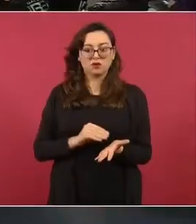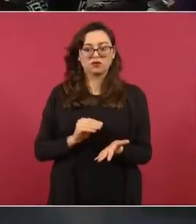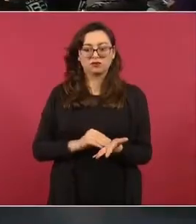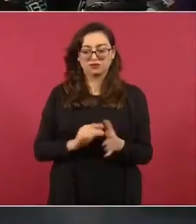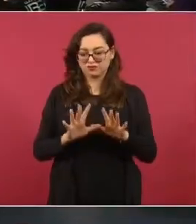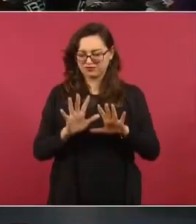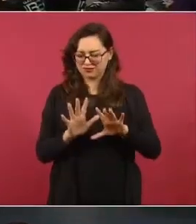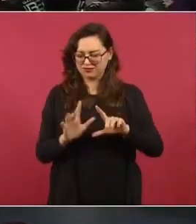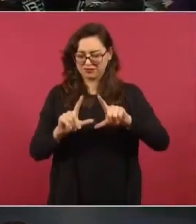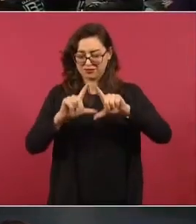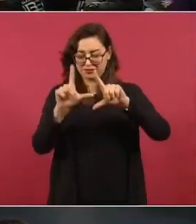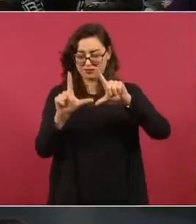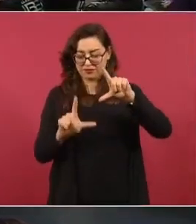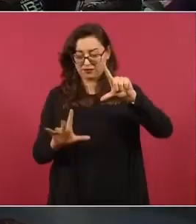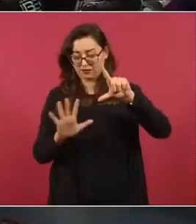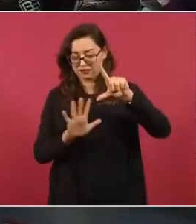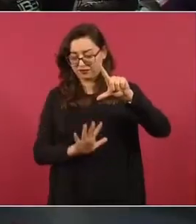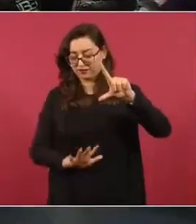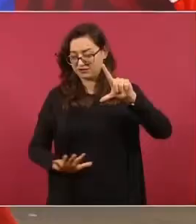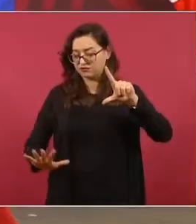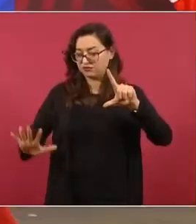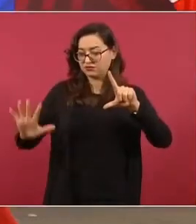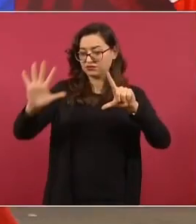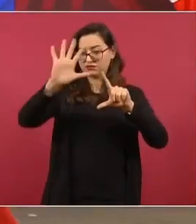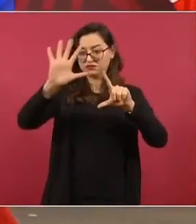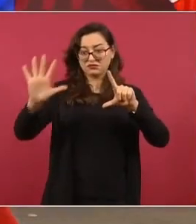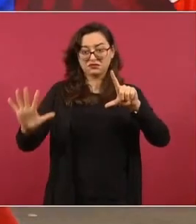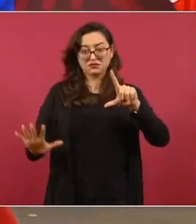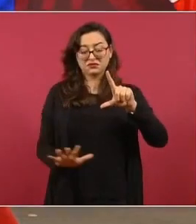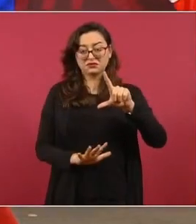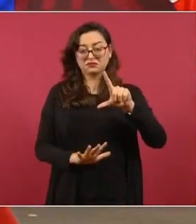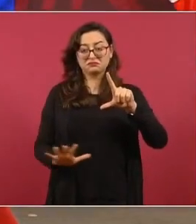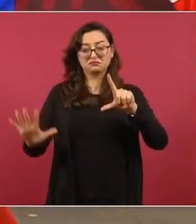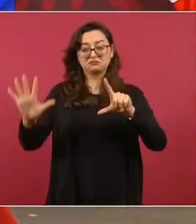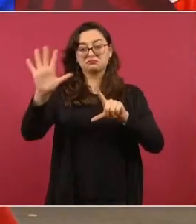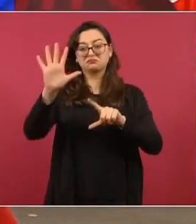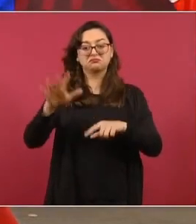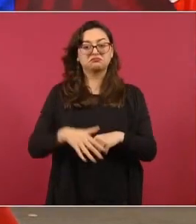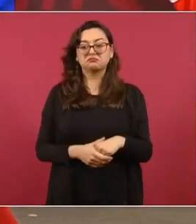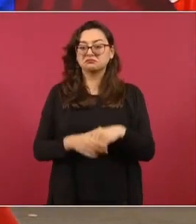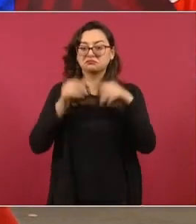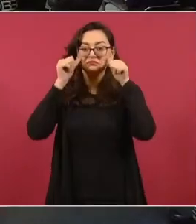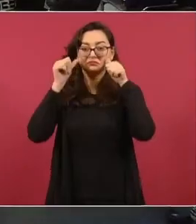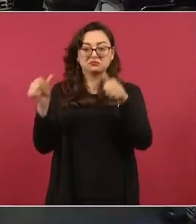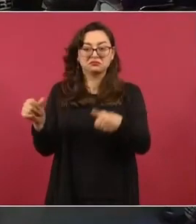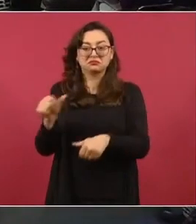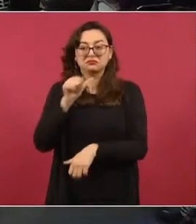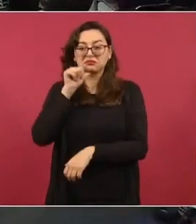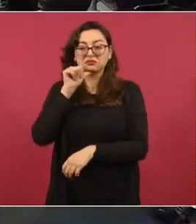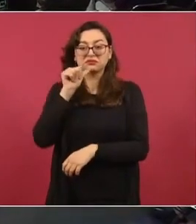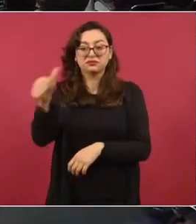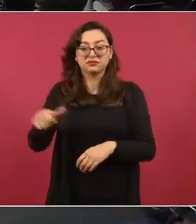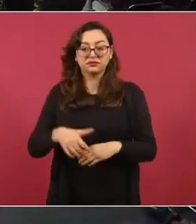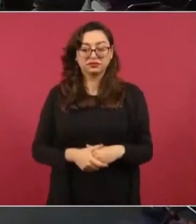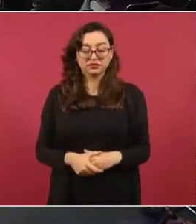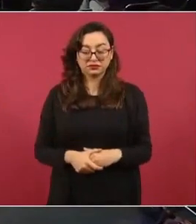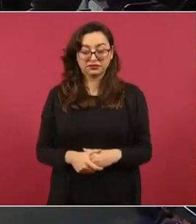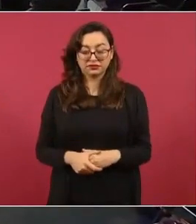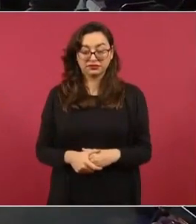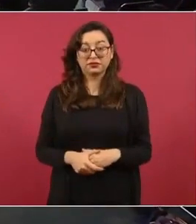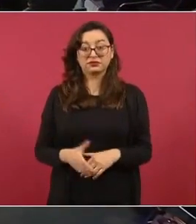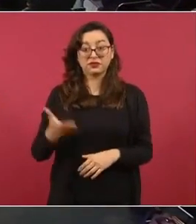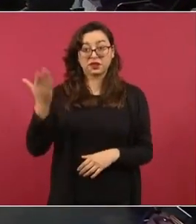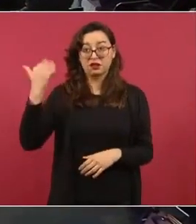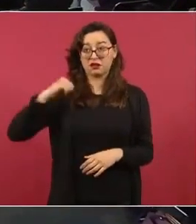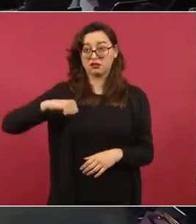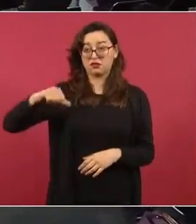todo esto, Quintana Roo, abandonado. Quintana Roo tenía en el Porfiriato 14,000